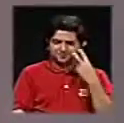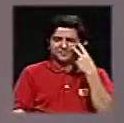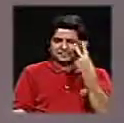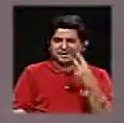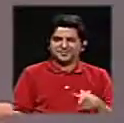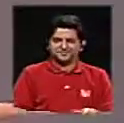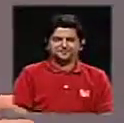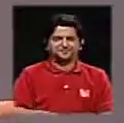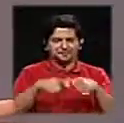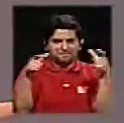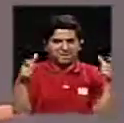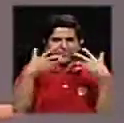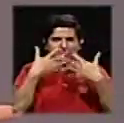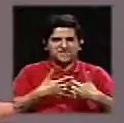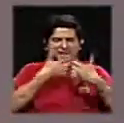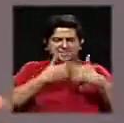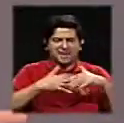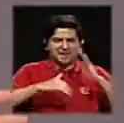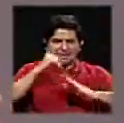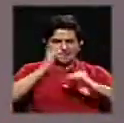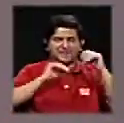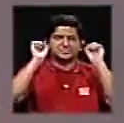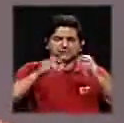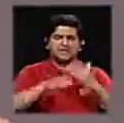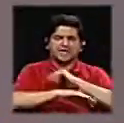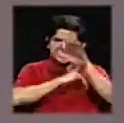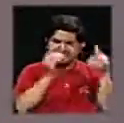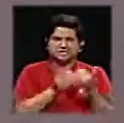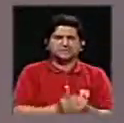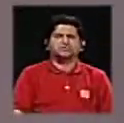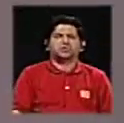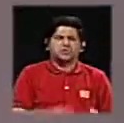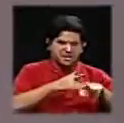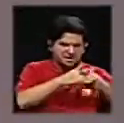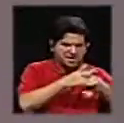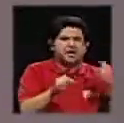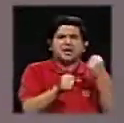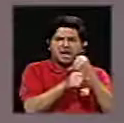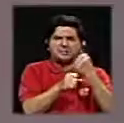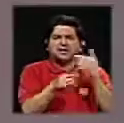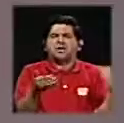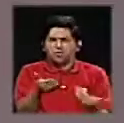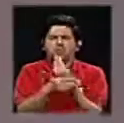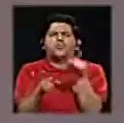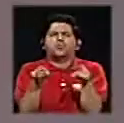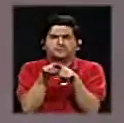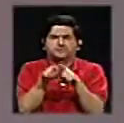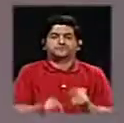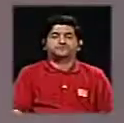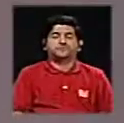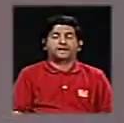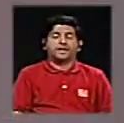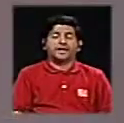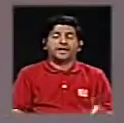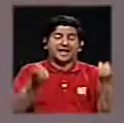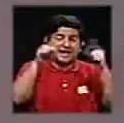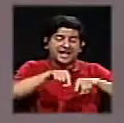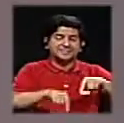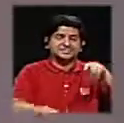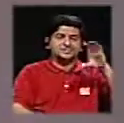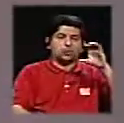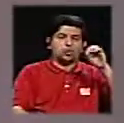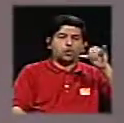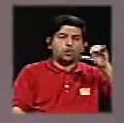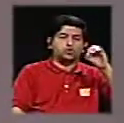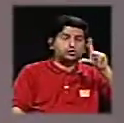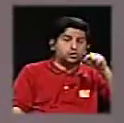la mayoría de nuestras empresas constructoras pueden hacer de todo, ¿verdad? De mantenimiento hasta obra nueva. En el caso del Coyol, ¿verdad? Eso